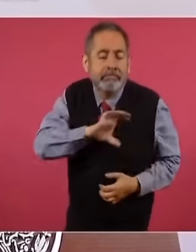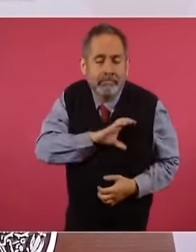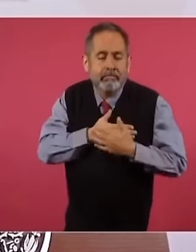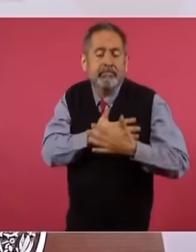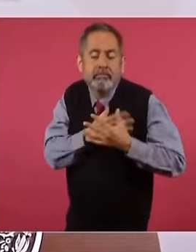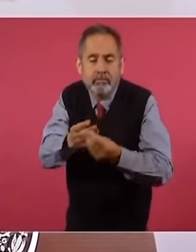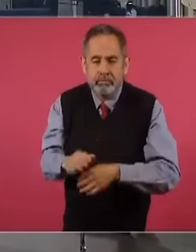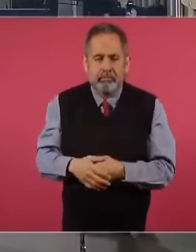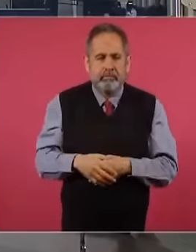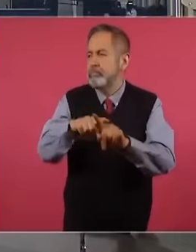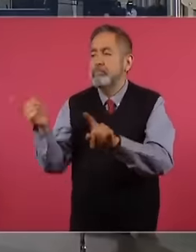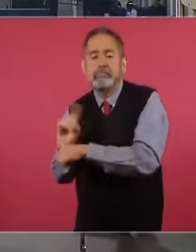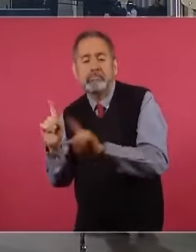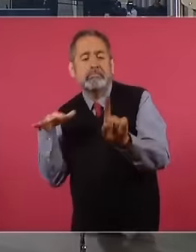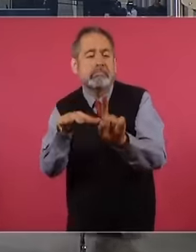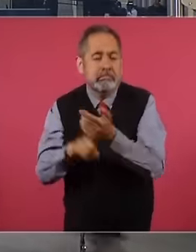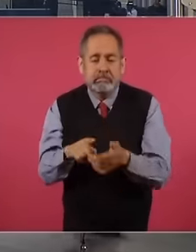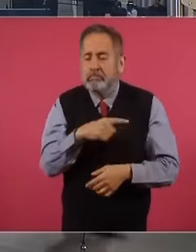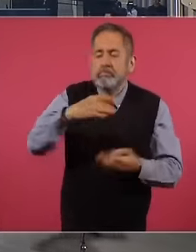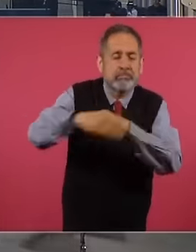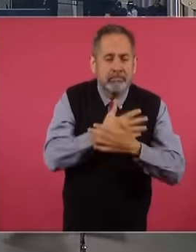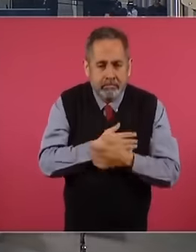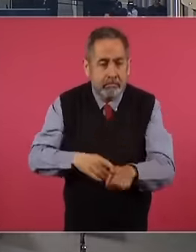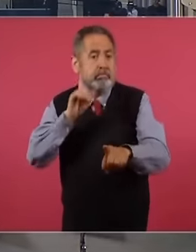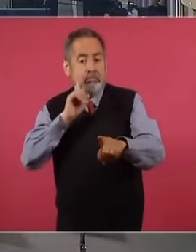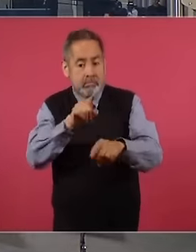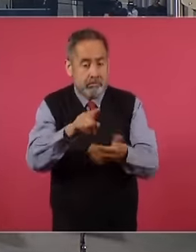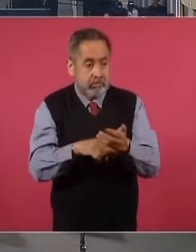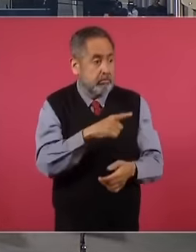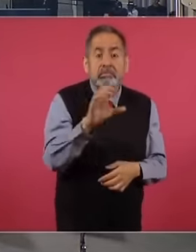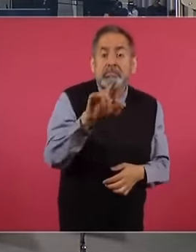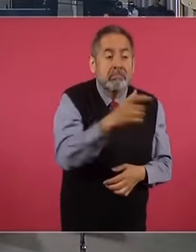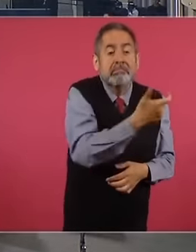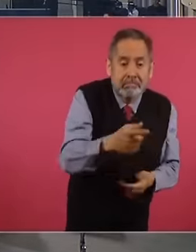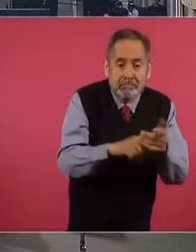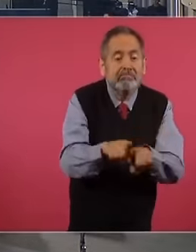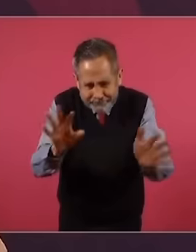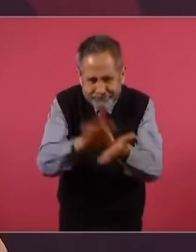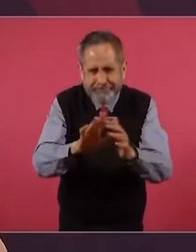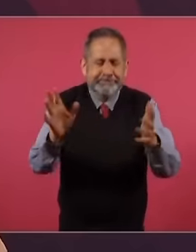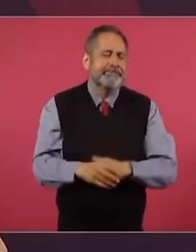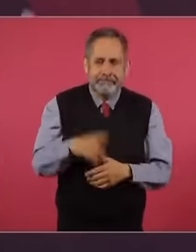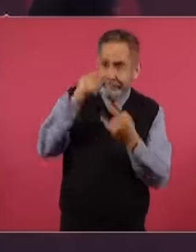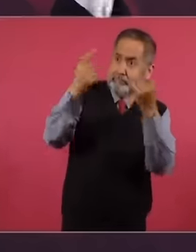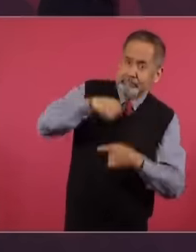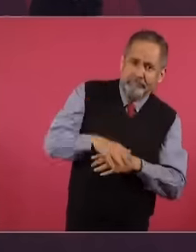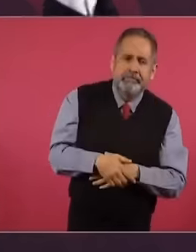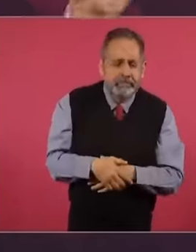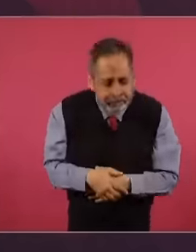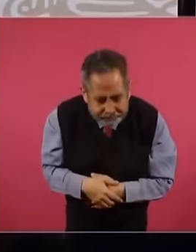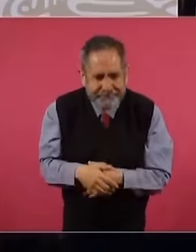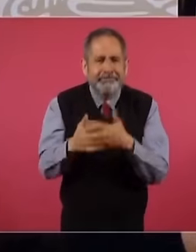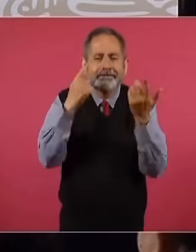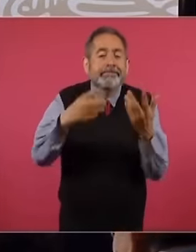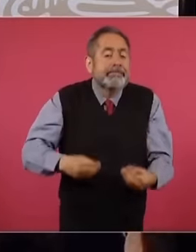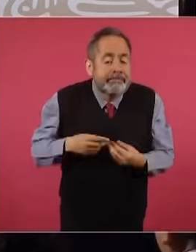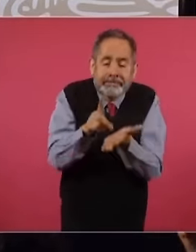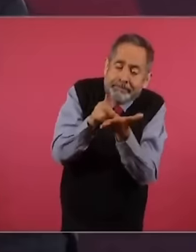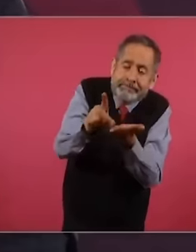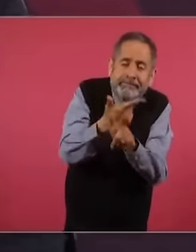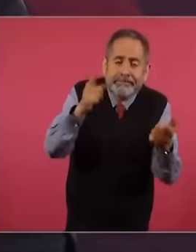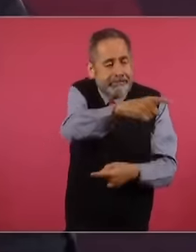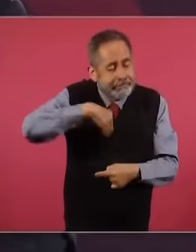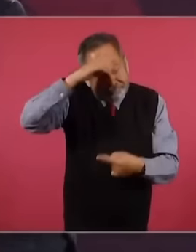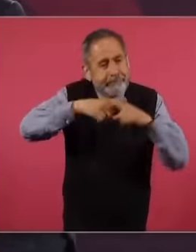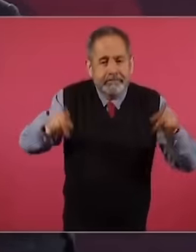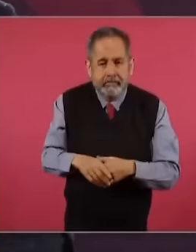amor. Gracias, eso dígaselo a sus seguidores, por favor. A todos. Porque así como les sugirió que me pagaba a Claudio X, ahora me traen con que Manlio, para que usted diga. Para que veas. Si usted tiene que pruebas. Que viva el derecho a